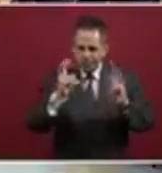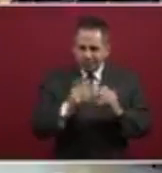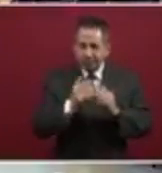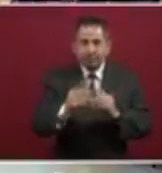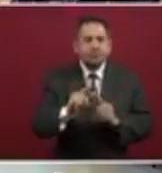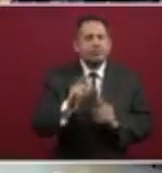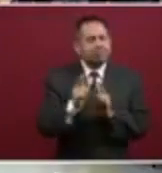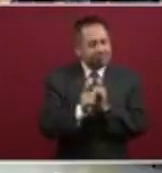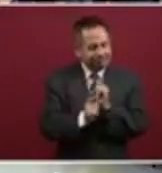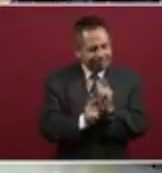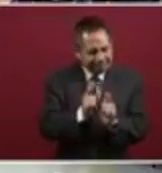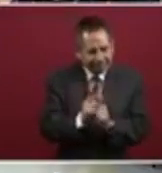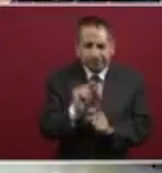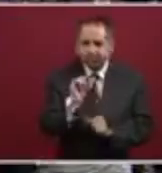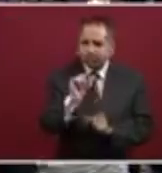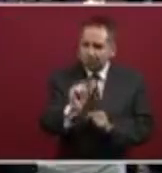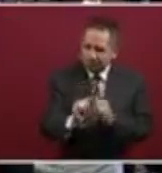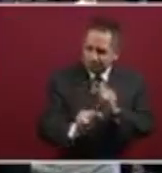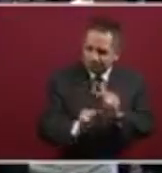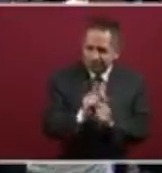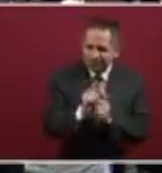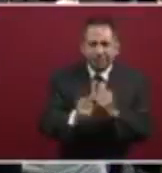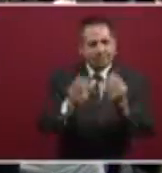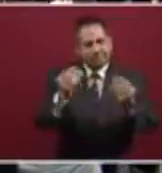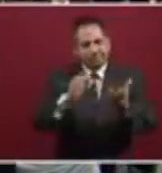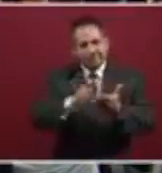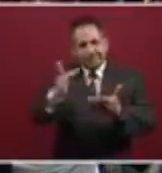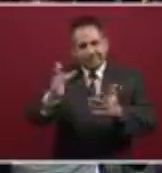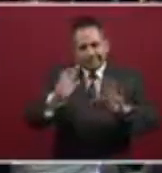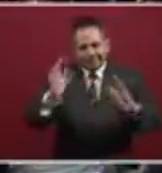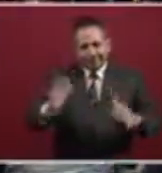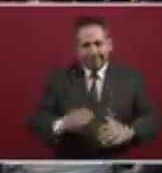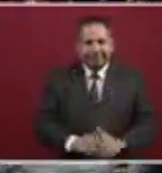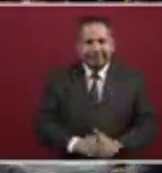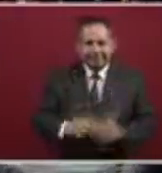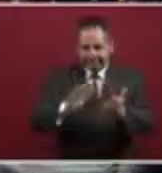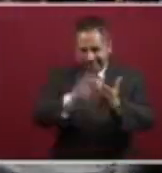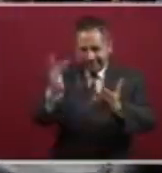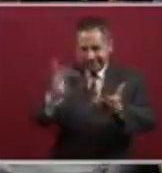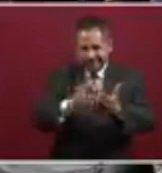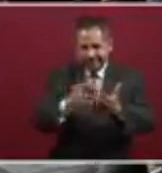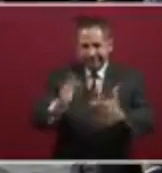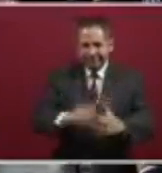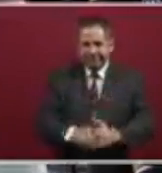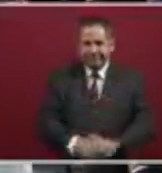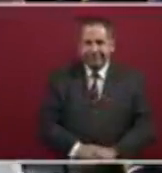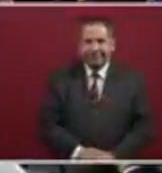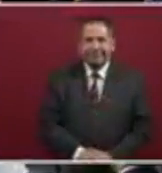despacito, poco a poquito. Muchas gracias, muchas gracias.